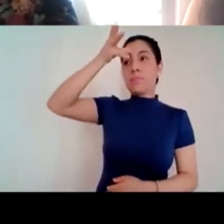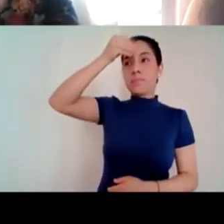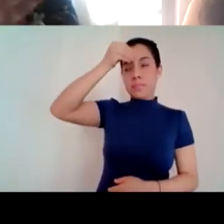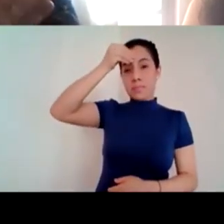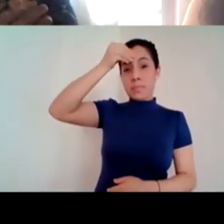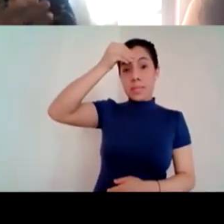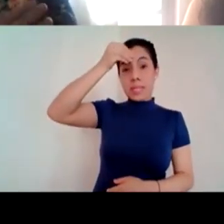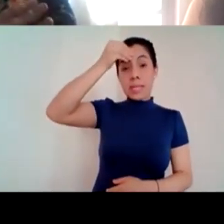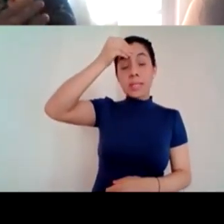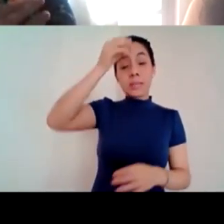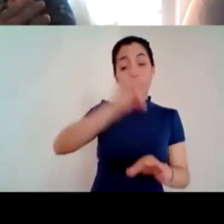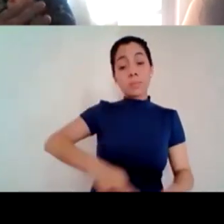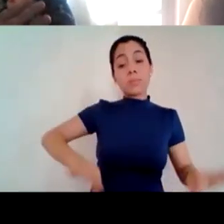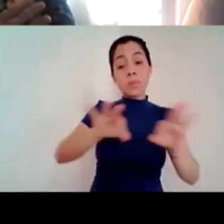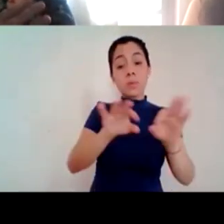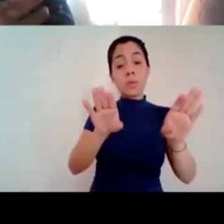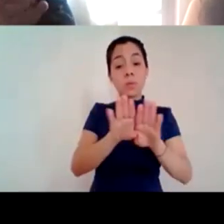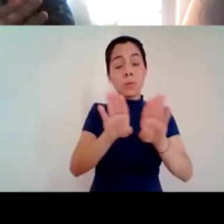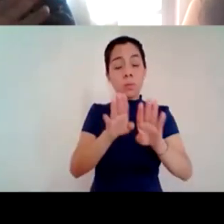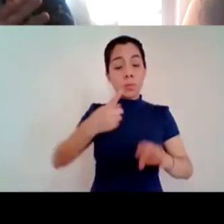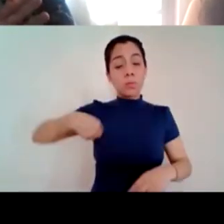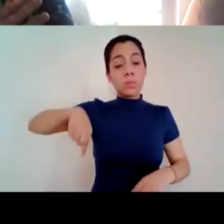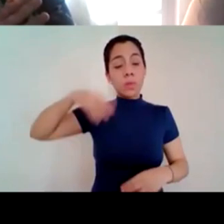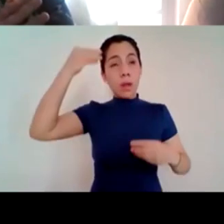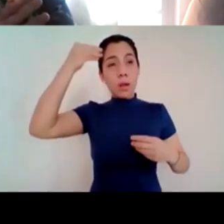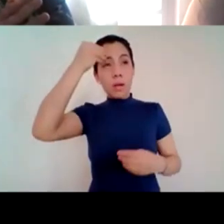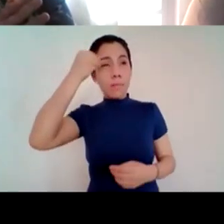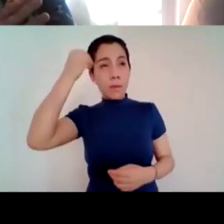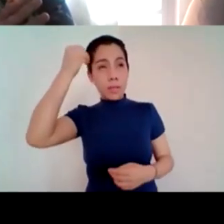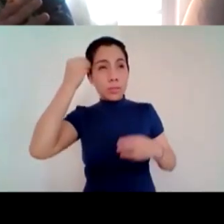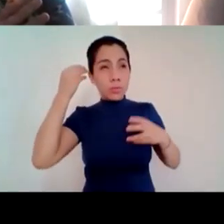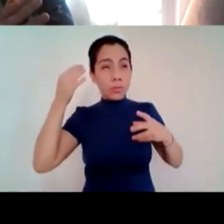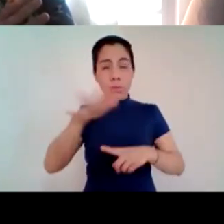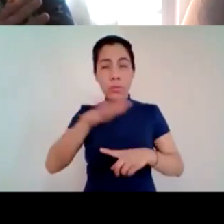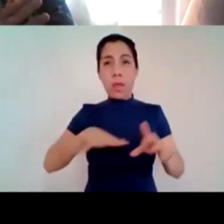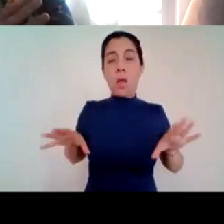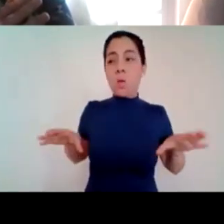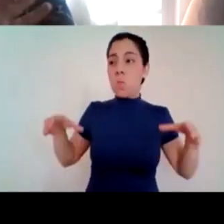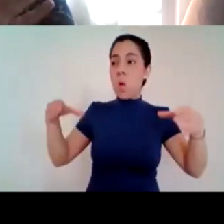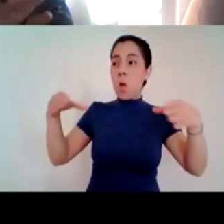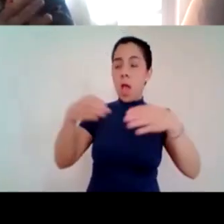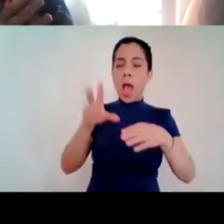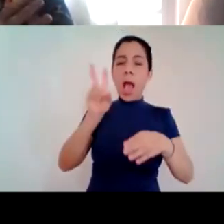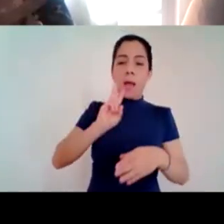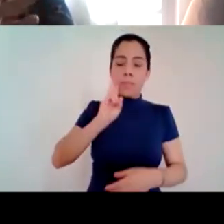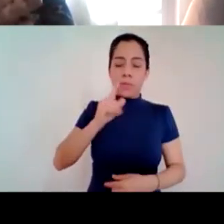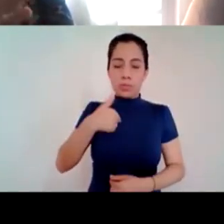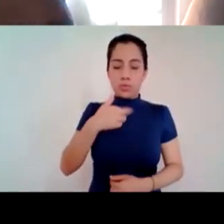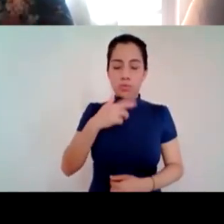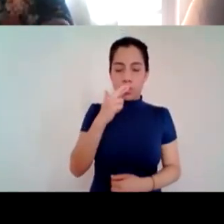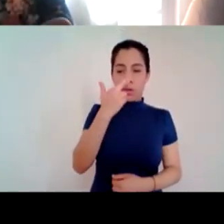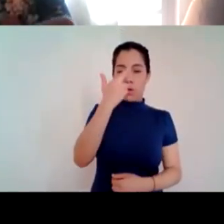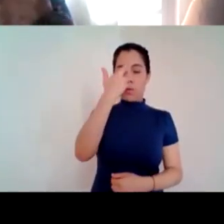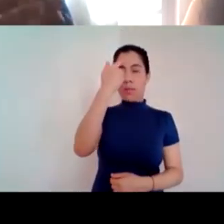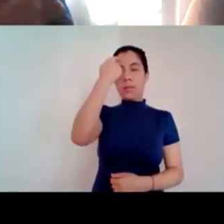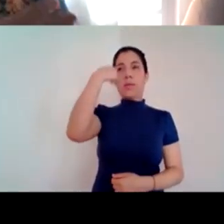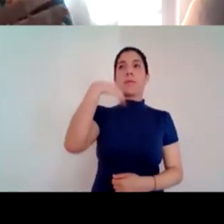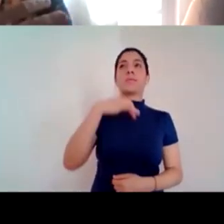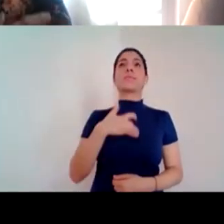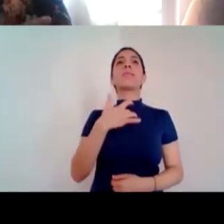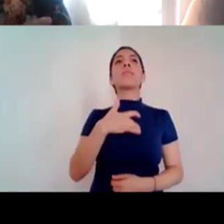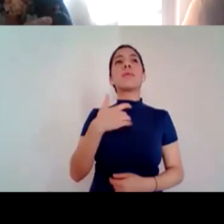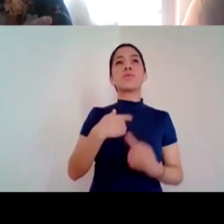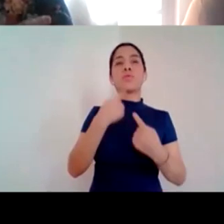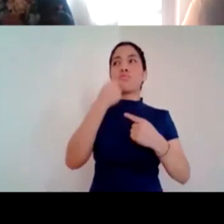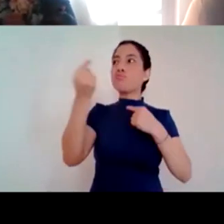de lo que nos hace sentir bien lo que nos hizo sentir bien como hijos y como hijas recordarlo y ponerlo sobre la mesa en nuestra